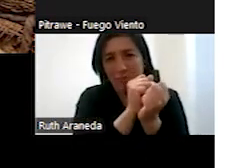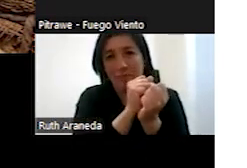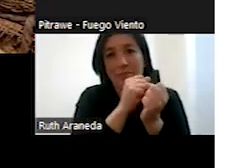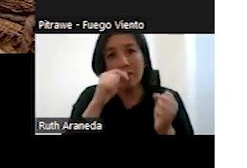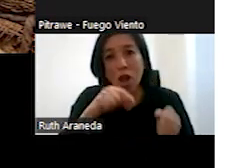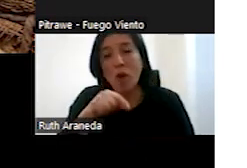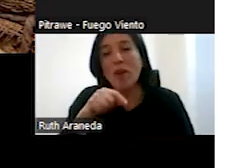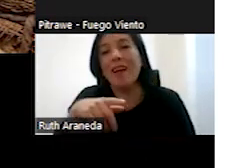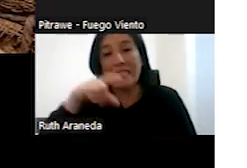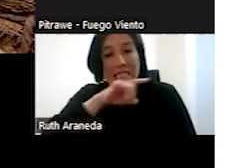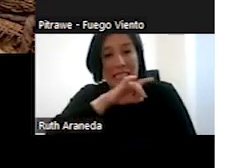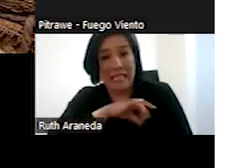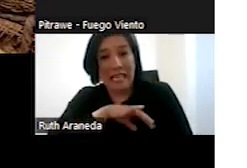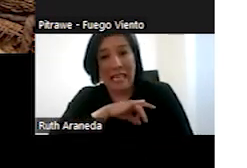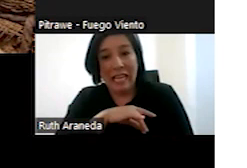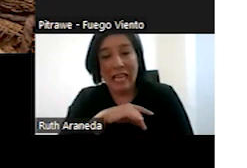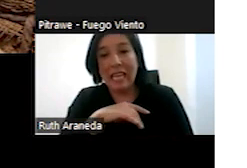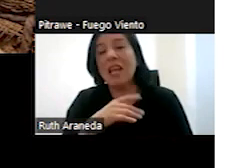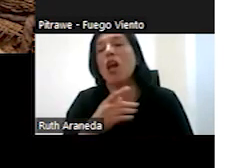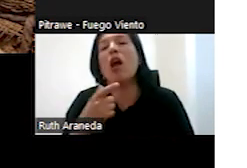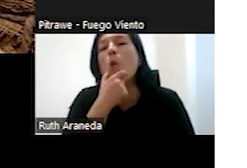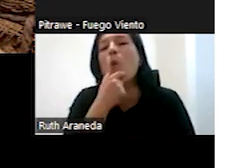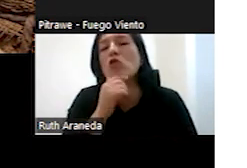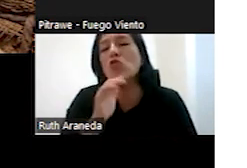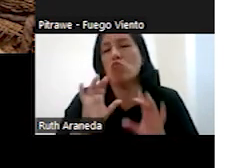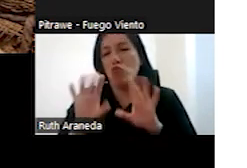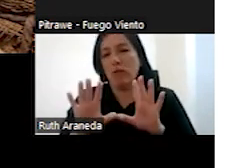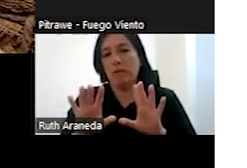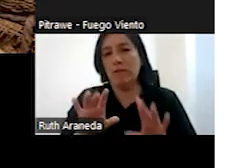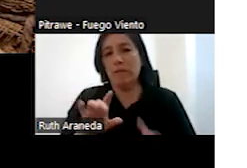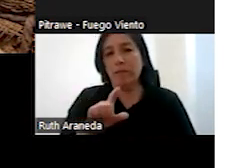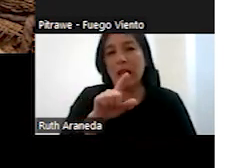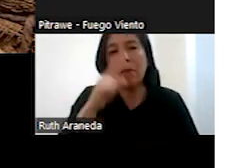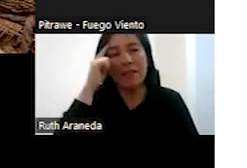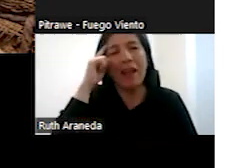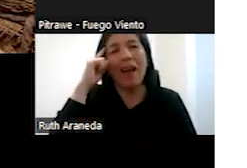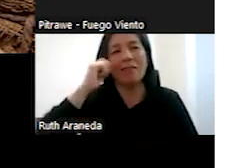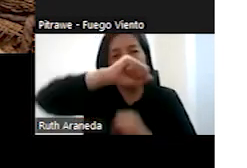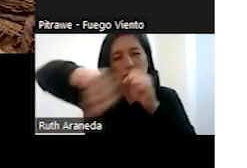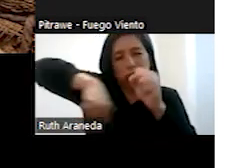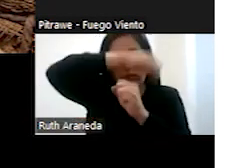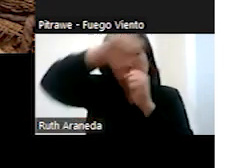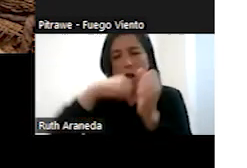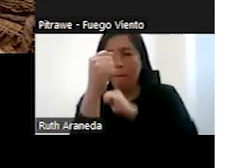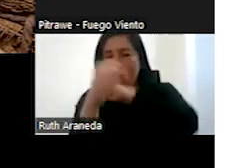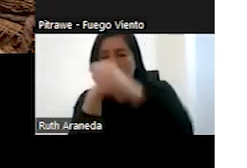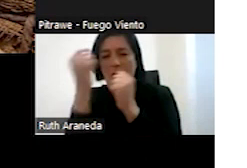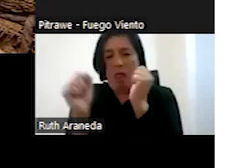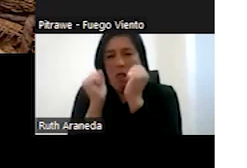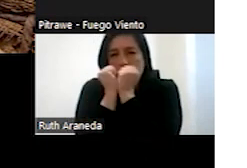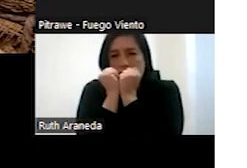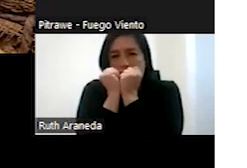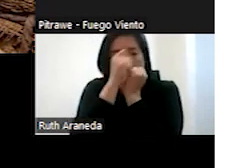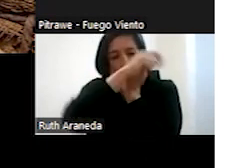bien los huesos, pero aquí no se conservan los tejidos. Esos cuerpos debieron haber sido embarrilados, enfardados y embarrilados, con